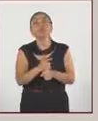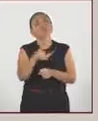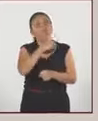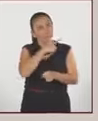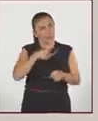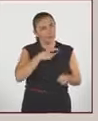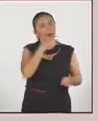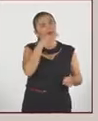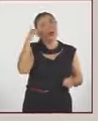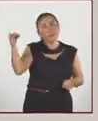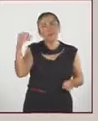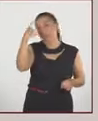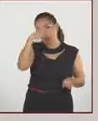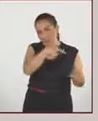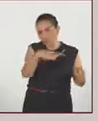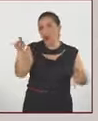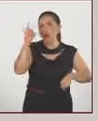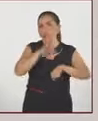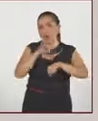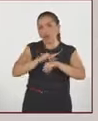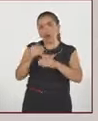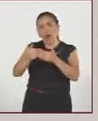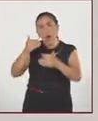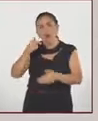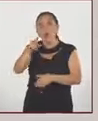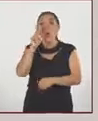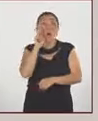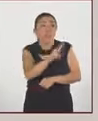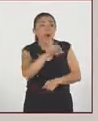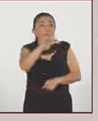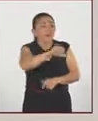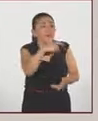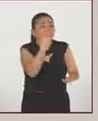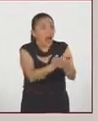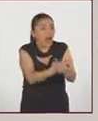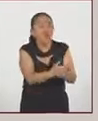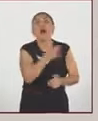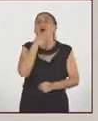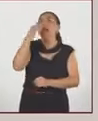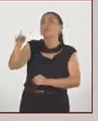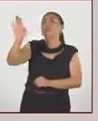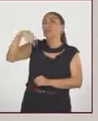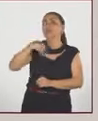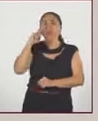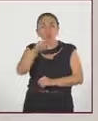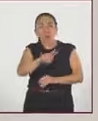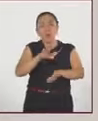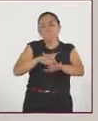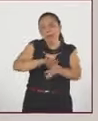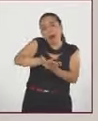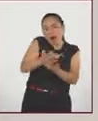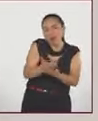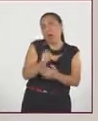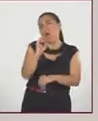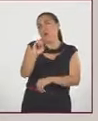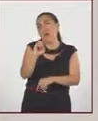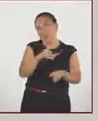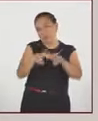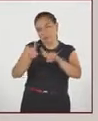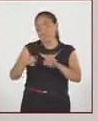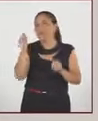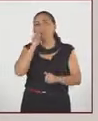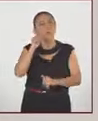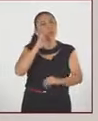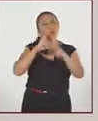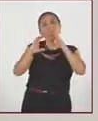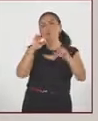incluso observan cómo fue que se lastimó el alumno y bueno, hay que enviarlo al médico, ¿no? Comunicación con la